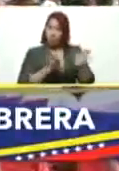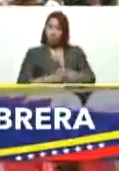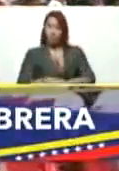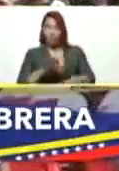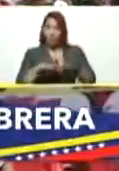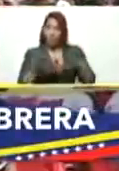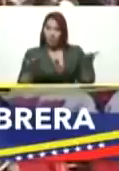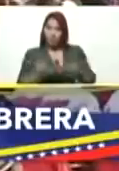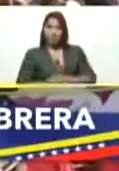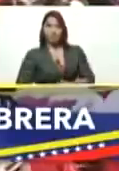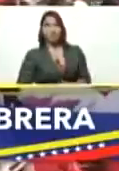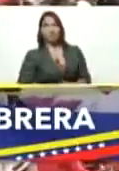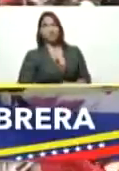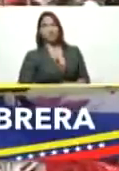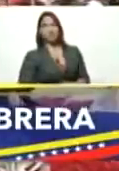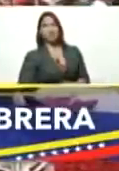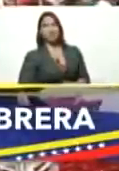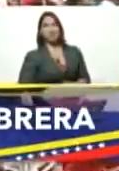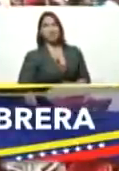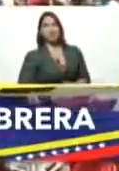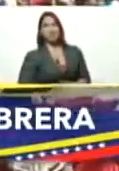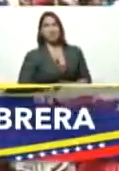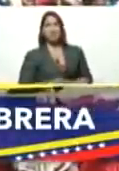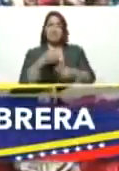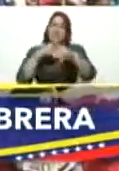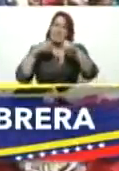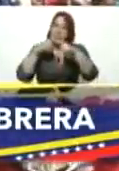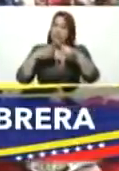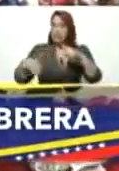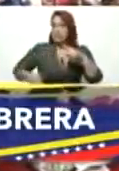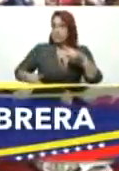menos semi chinazo